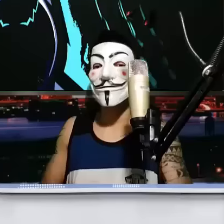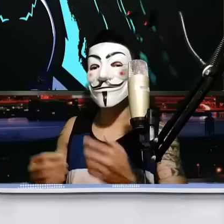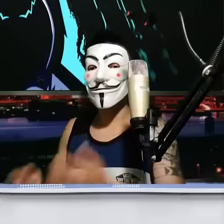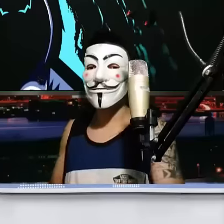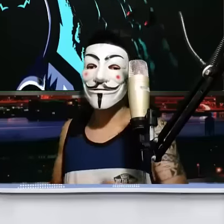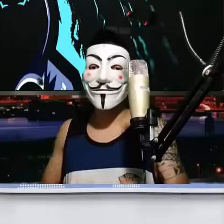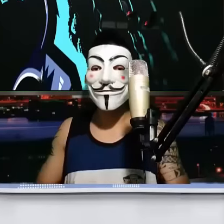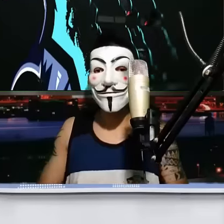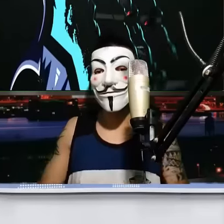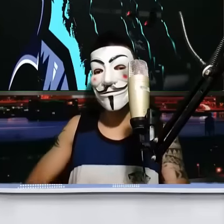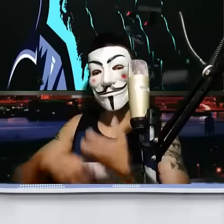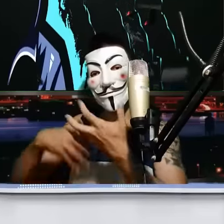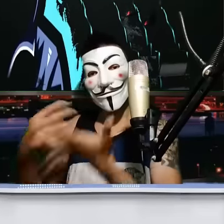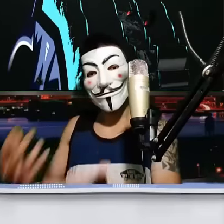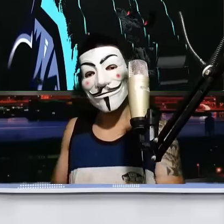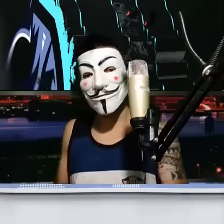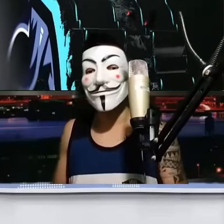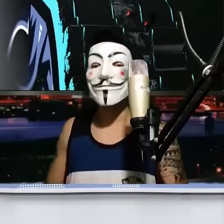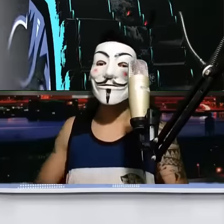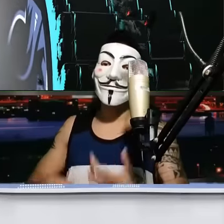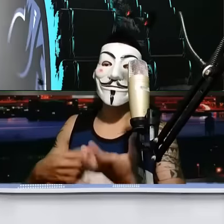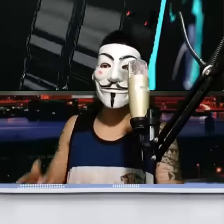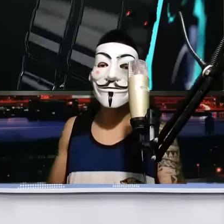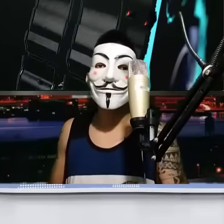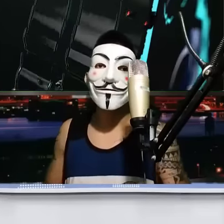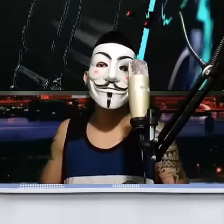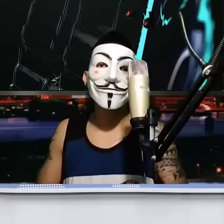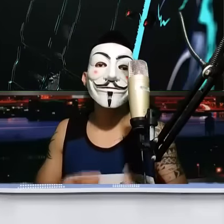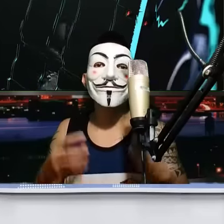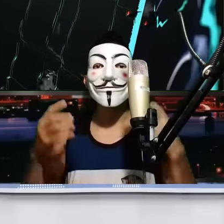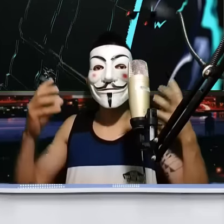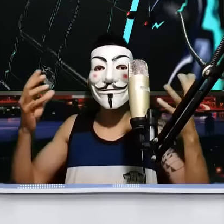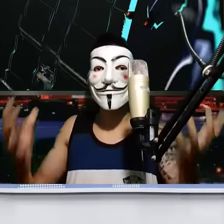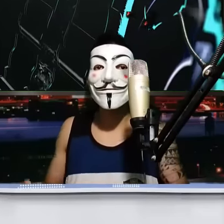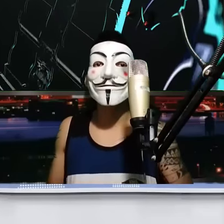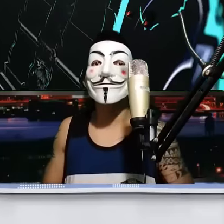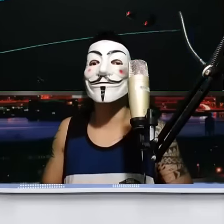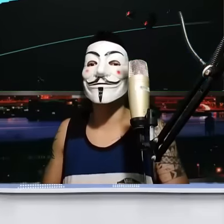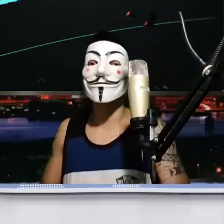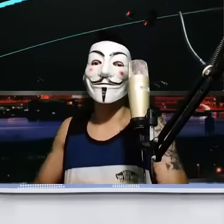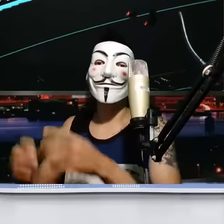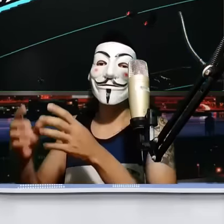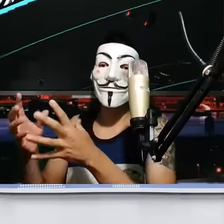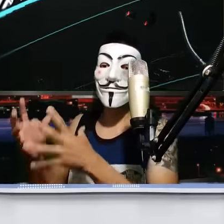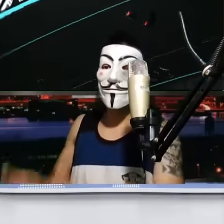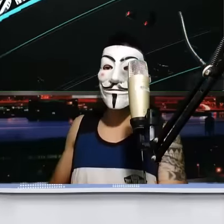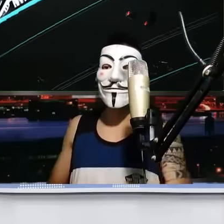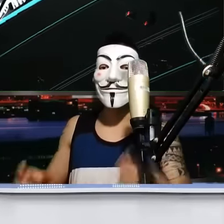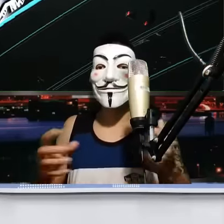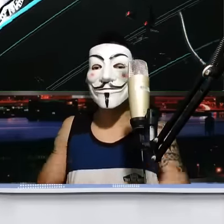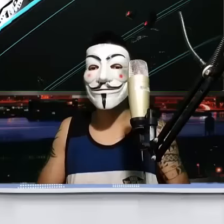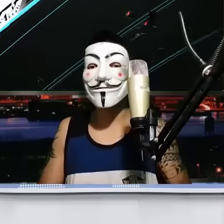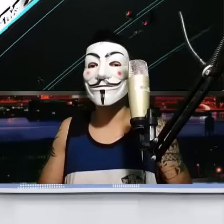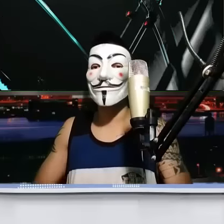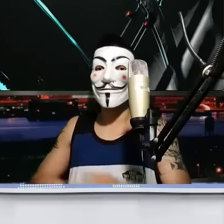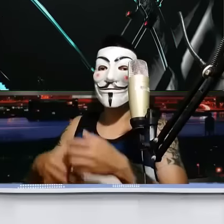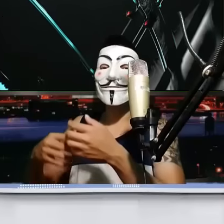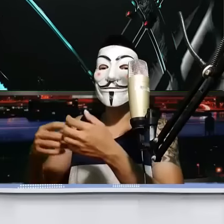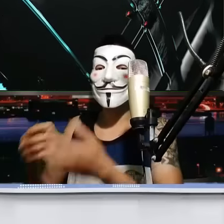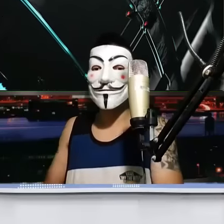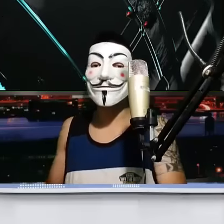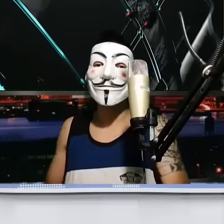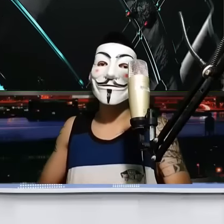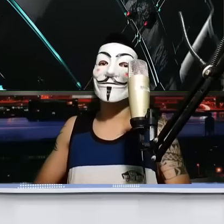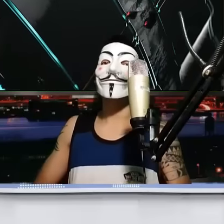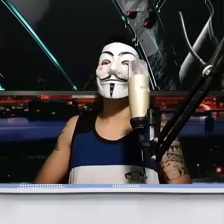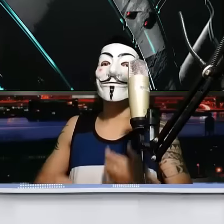hombre. Y sí, señores, como se los mencioné anteriormente, varios de la oposición salieron a criticar de que los diputados y el presidente salieran